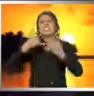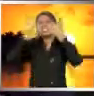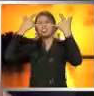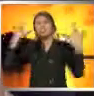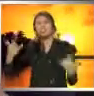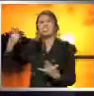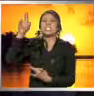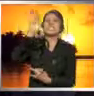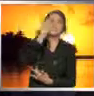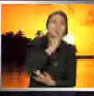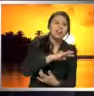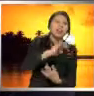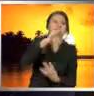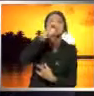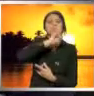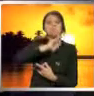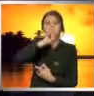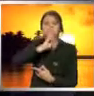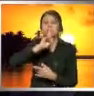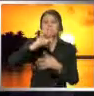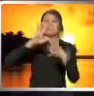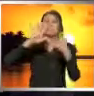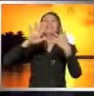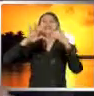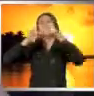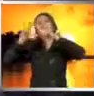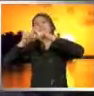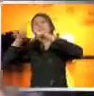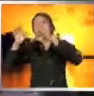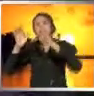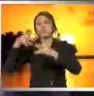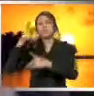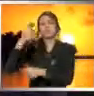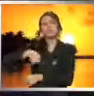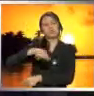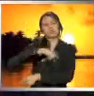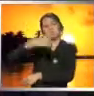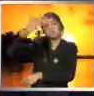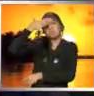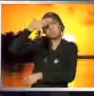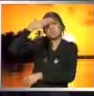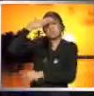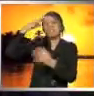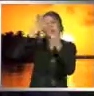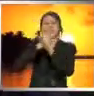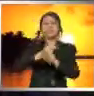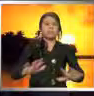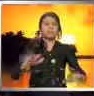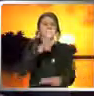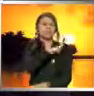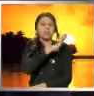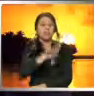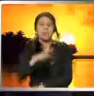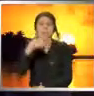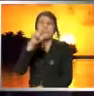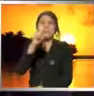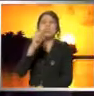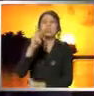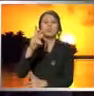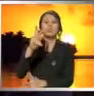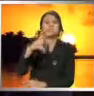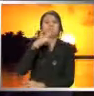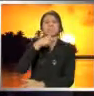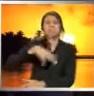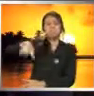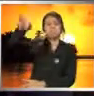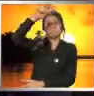de mentiras y de doble discurso, pero por lo menos tenemos un poco más de información general. Pero es increíble la ignorancia